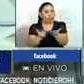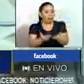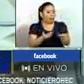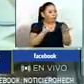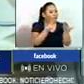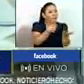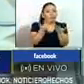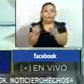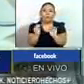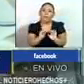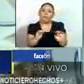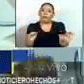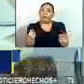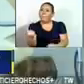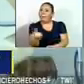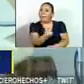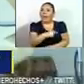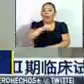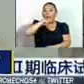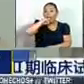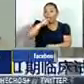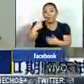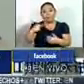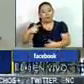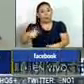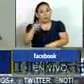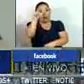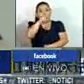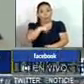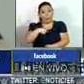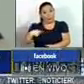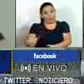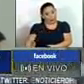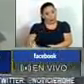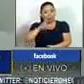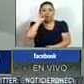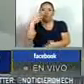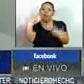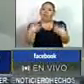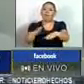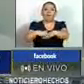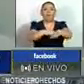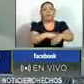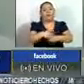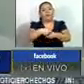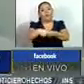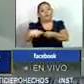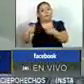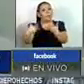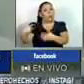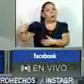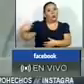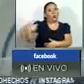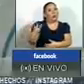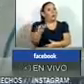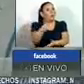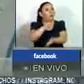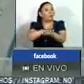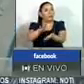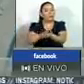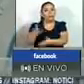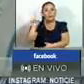desposeídos, mientras China anuncia que tendrá disponible en diciembre una vacuna contra el virus por un costo de